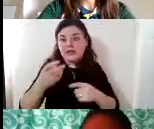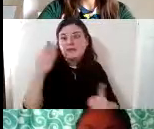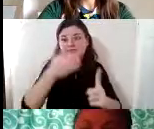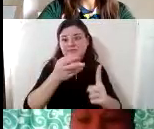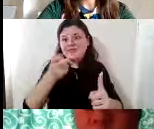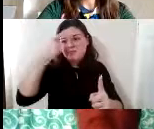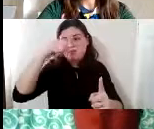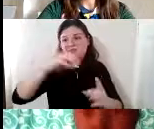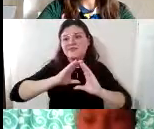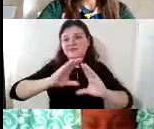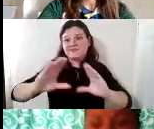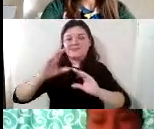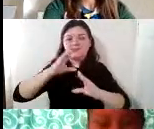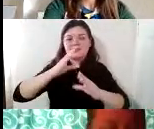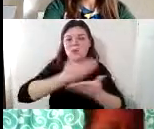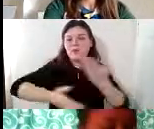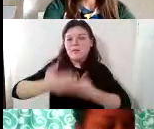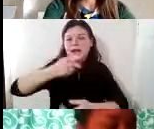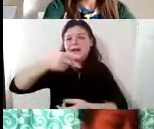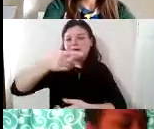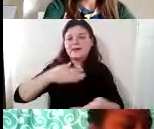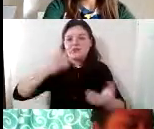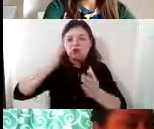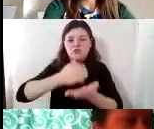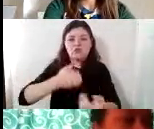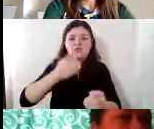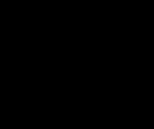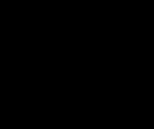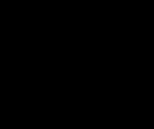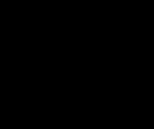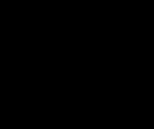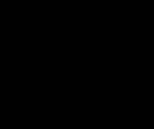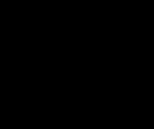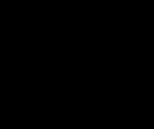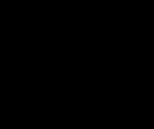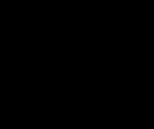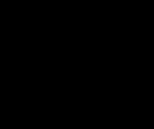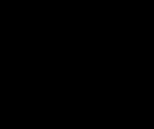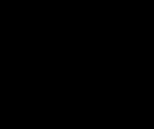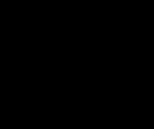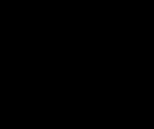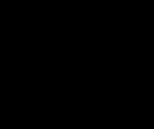con ustedes este enfoque, que lo pudiéramos vivir. Y no sé si tengan algún comentario, algo que...